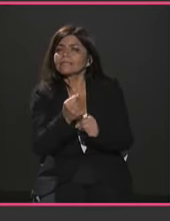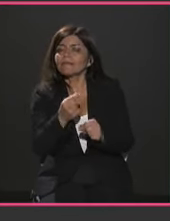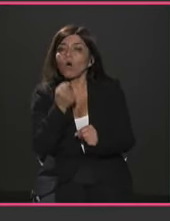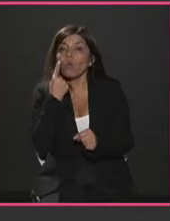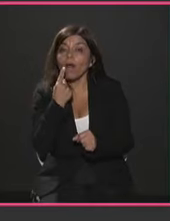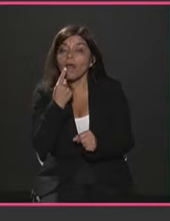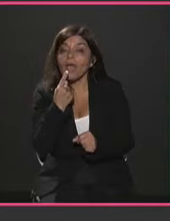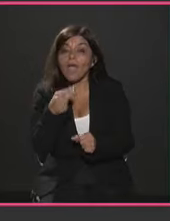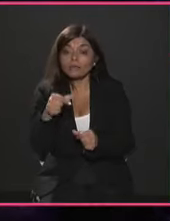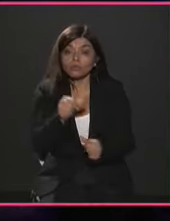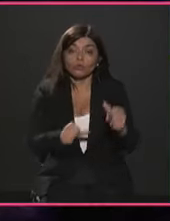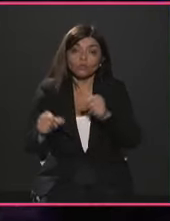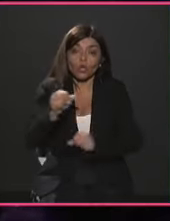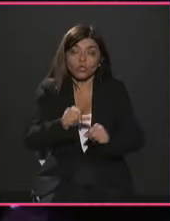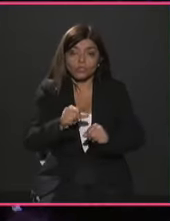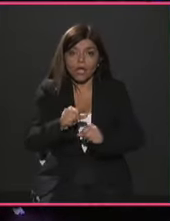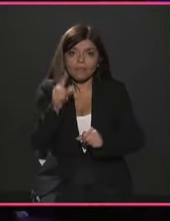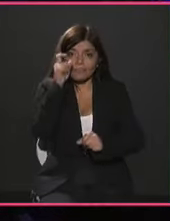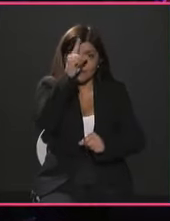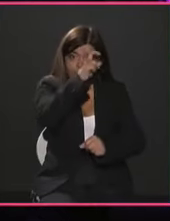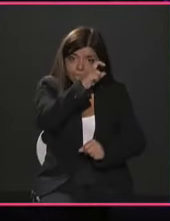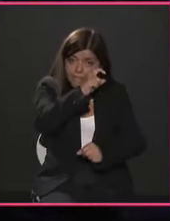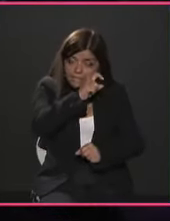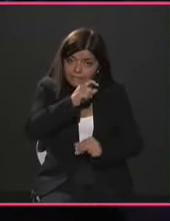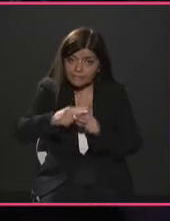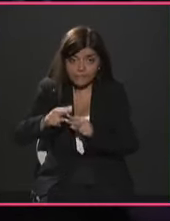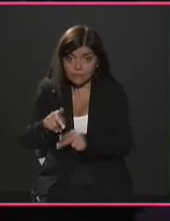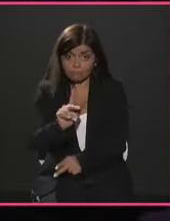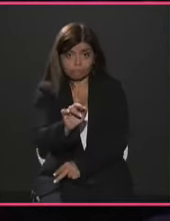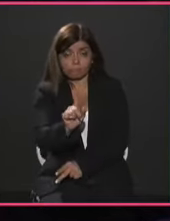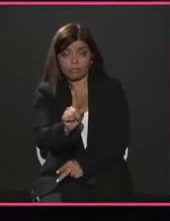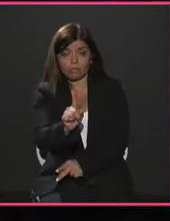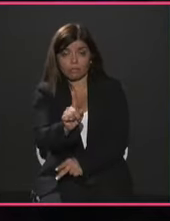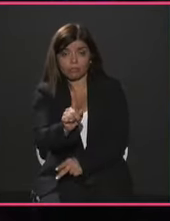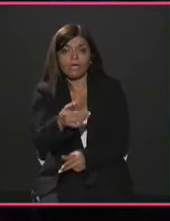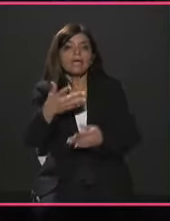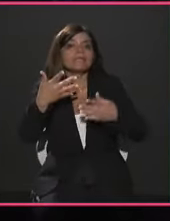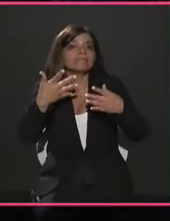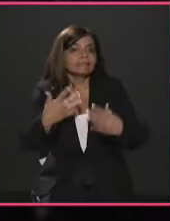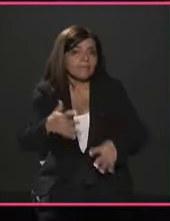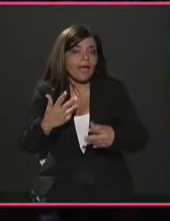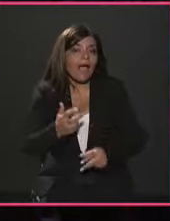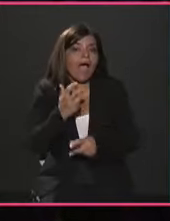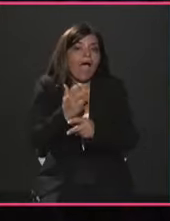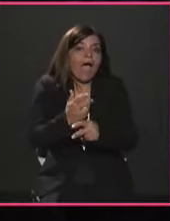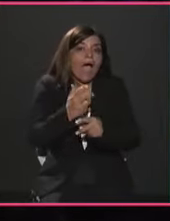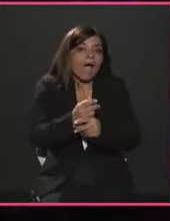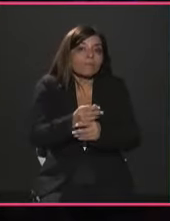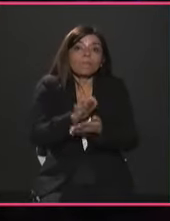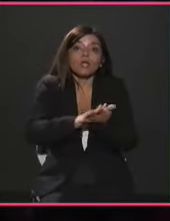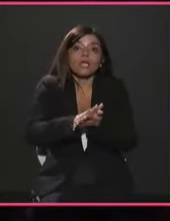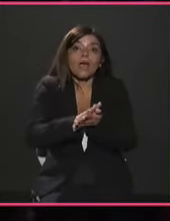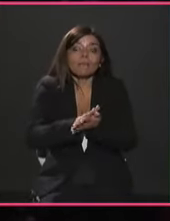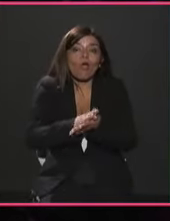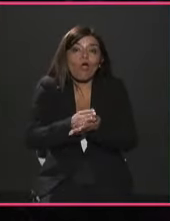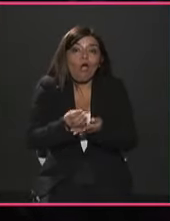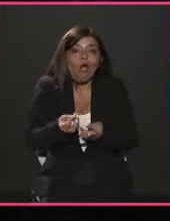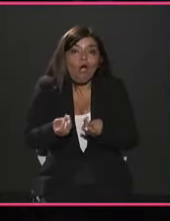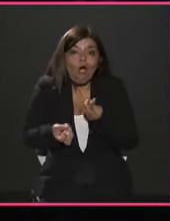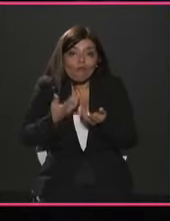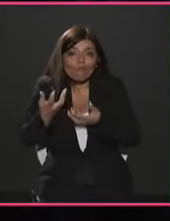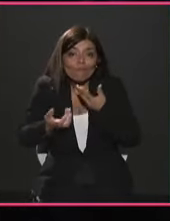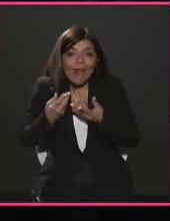químicos no Son compuestos ni muy exóticos ni muy difíciles de de producir sino que ya existen en plantas medicinales y hierbas medicinales que son